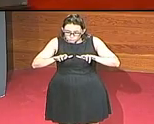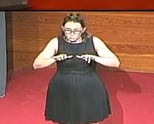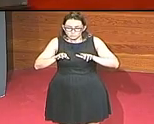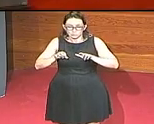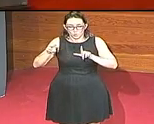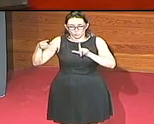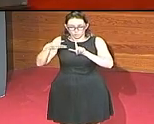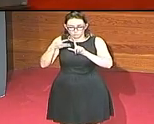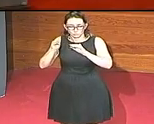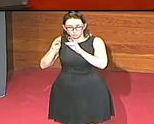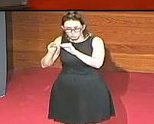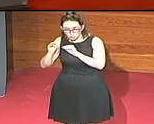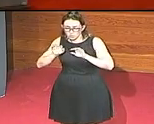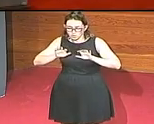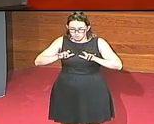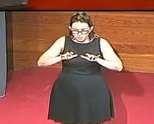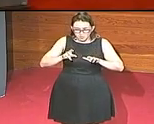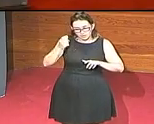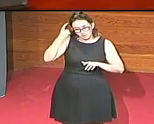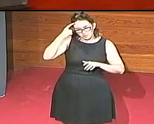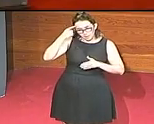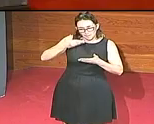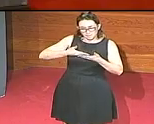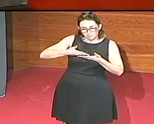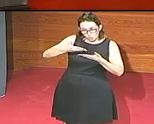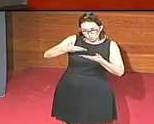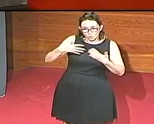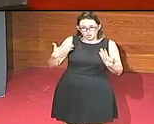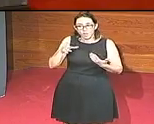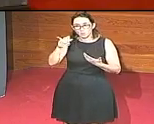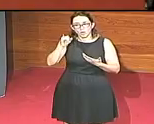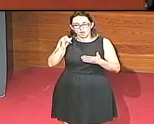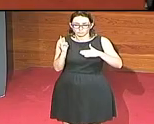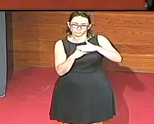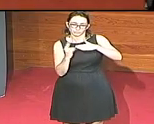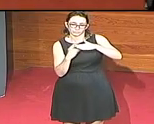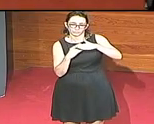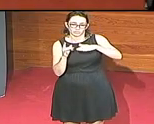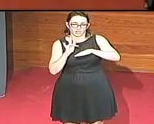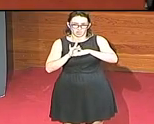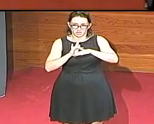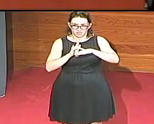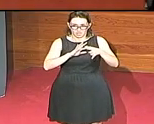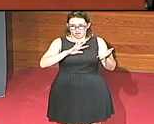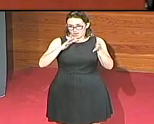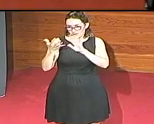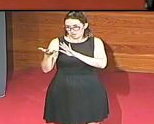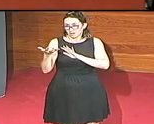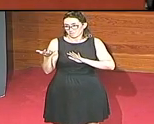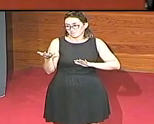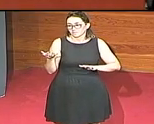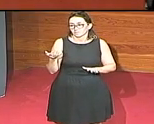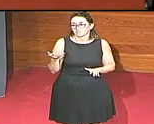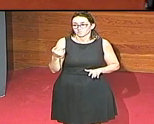webs para ver el periódico porque lo tienen todo digitalizado y eso lo sé porque hemos estado este año